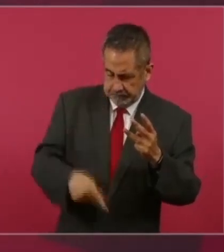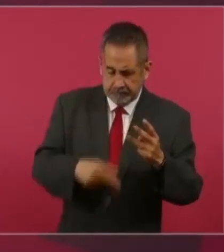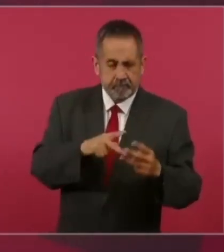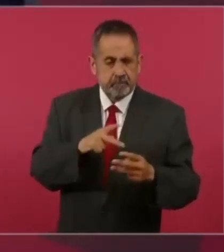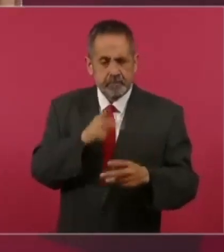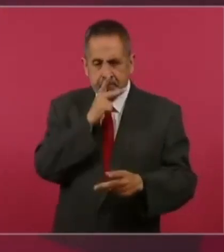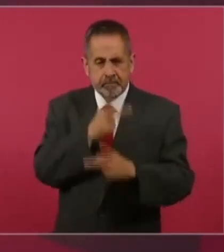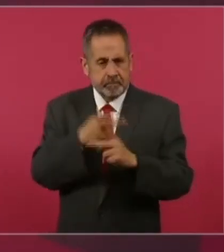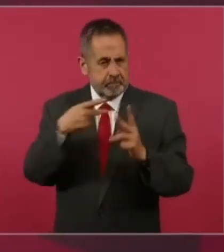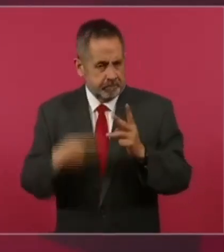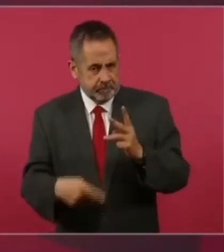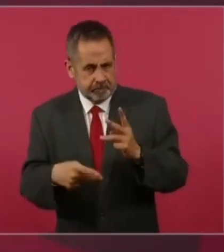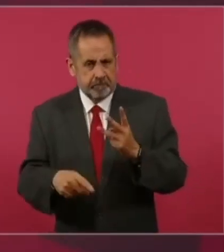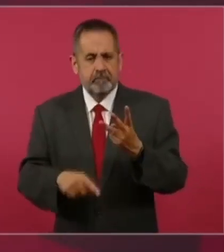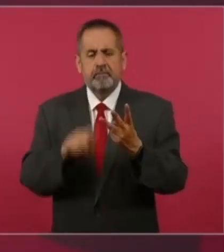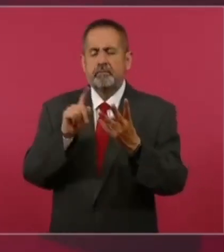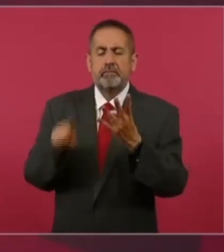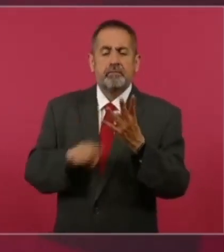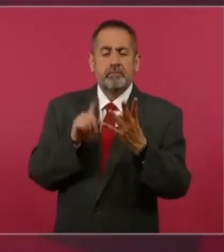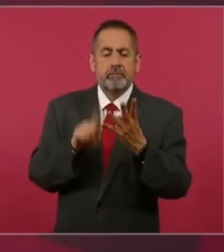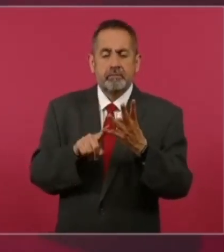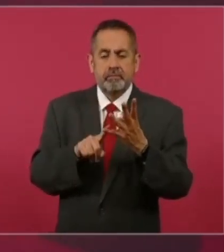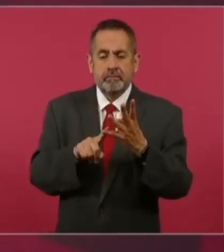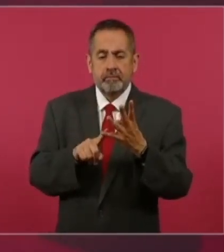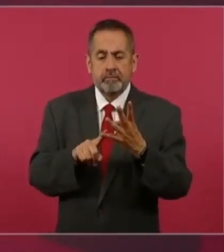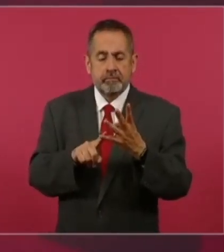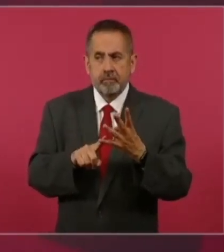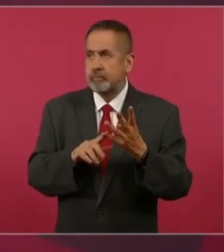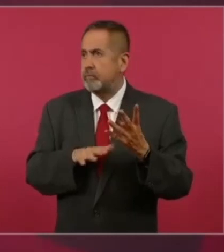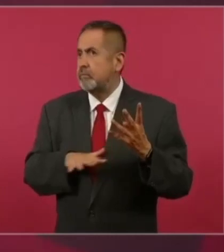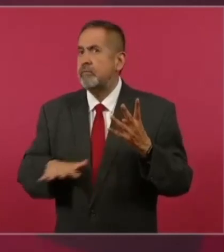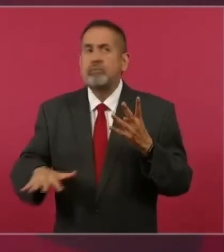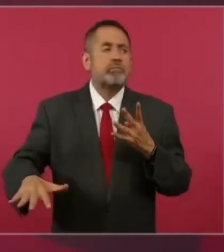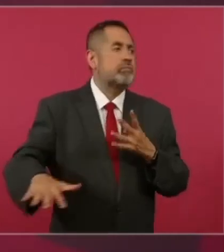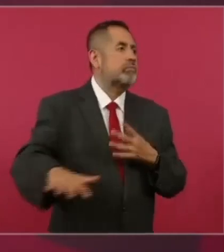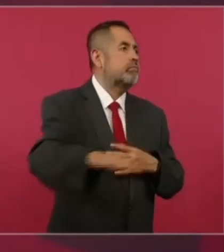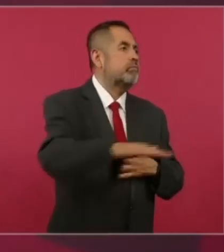y luego del amor a la naturaleza.